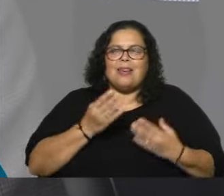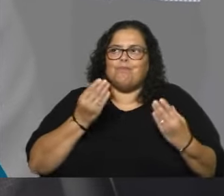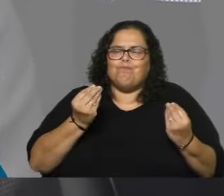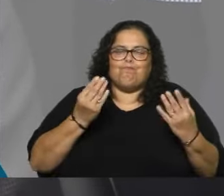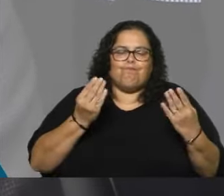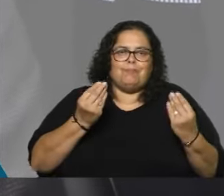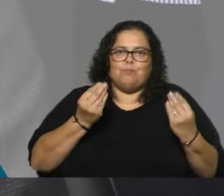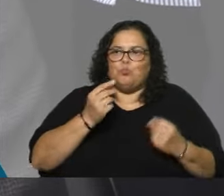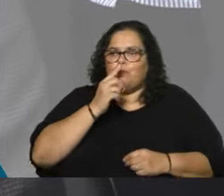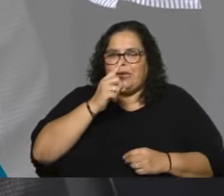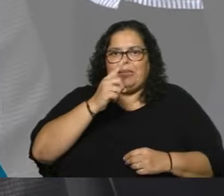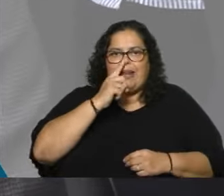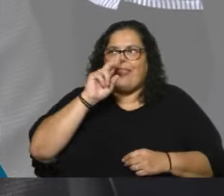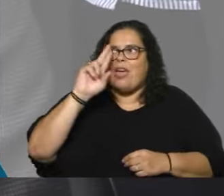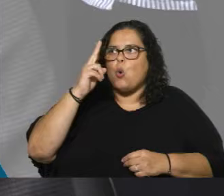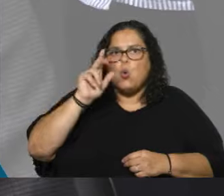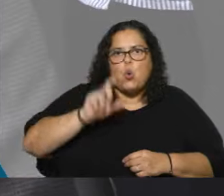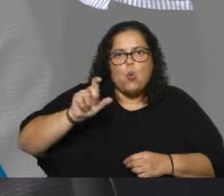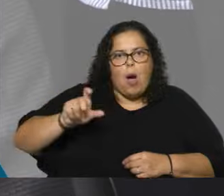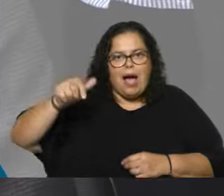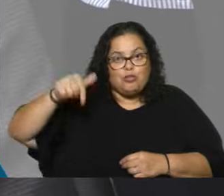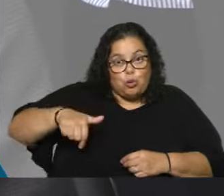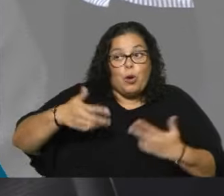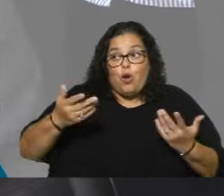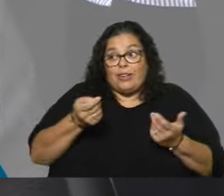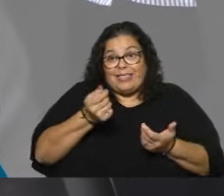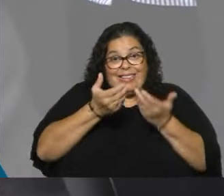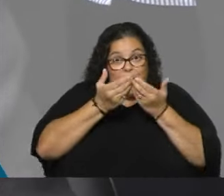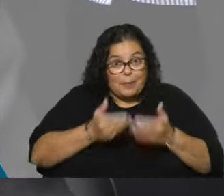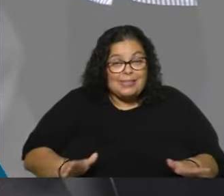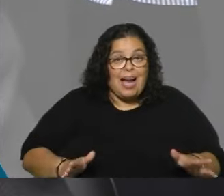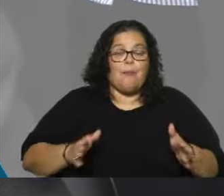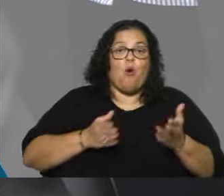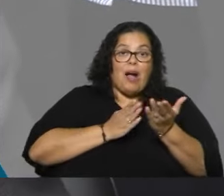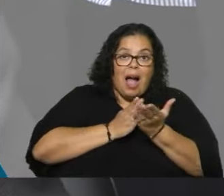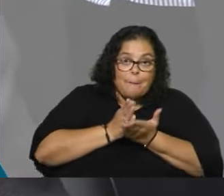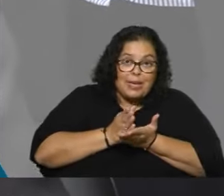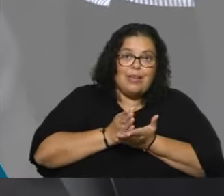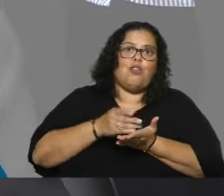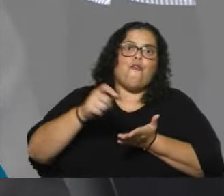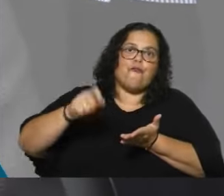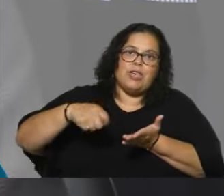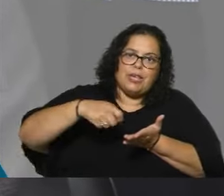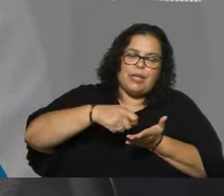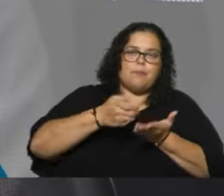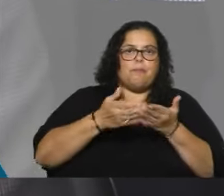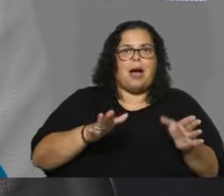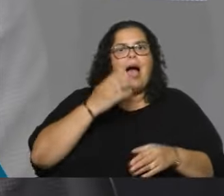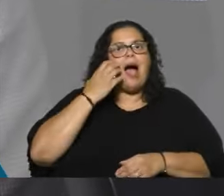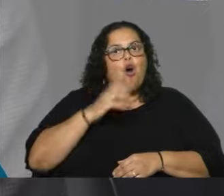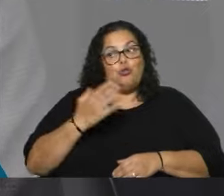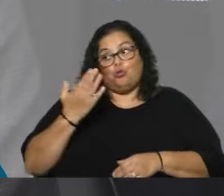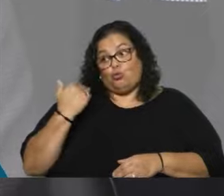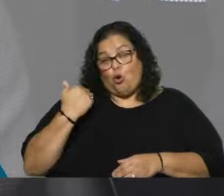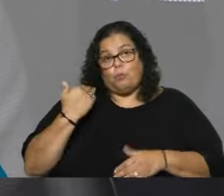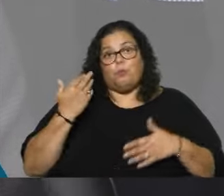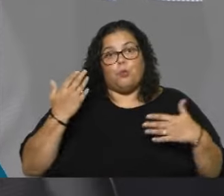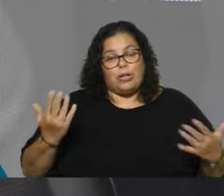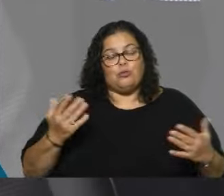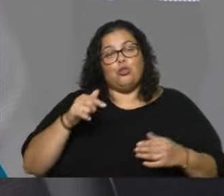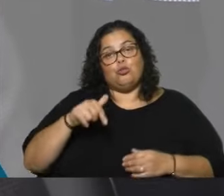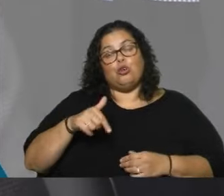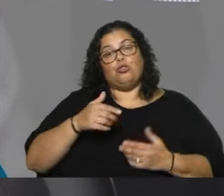miles de uruguayos. Bueno, recién comenzamos este camino en agosto. Para recorrer este camino